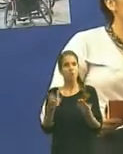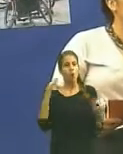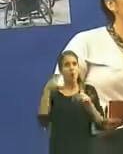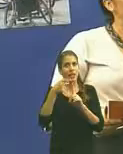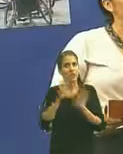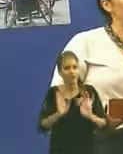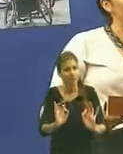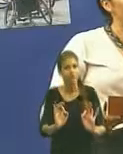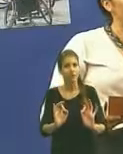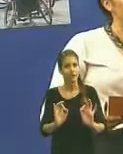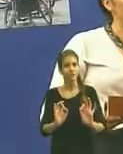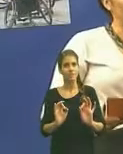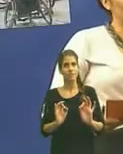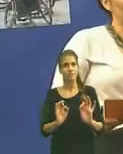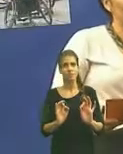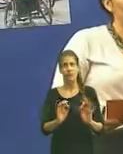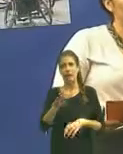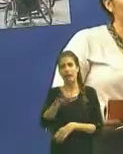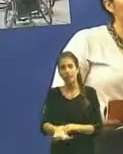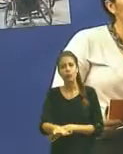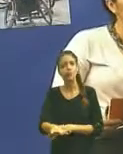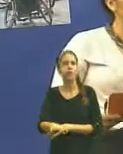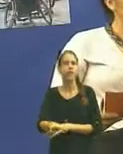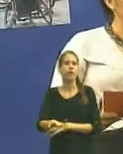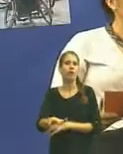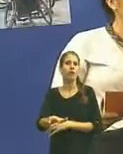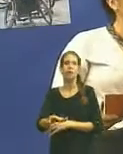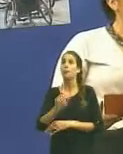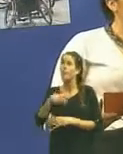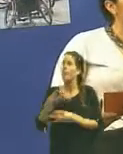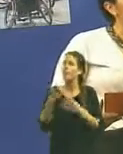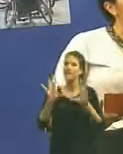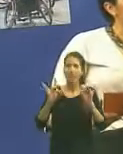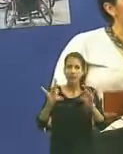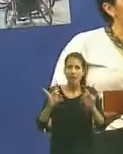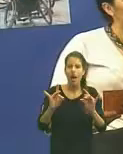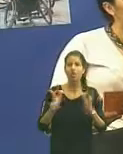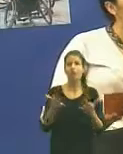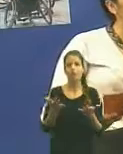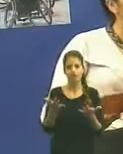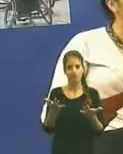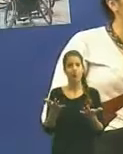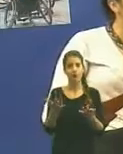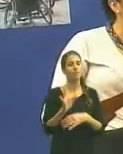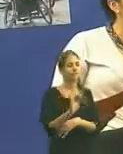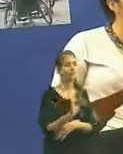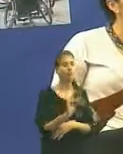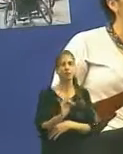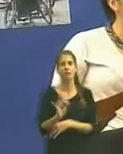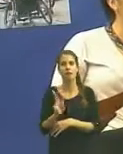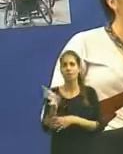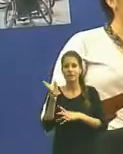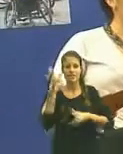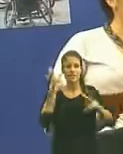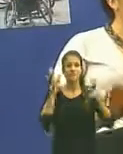un objetivo, ¿no? De transmitirle al niño. También el tacto, ¿no? Hablabas también, por ejemplo, del poder sensorial